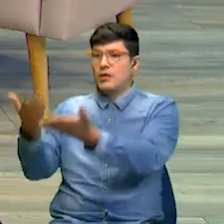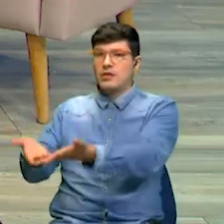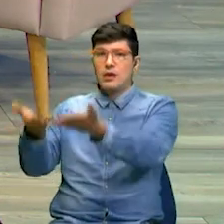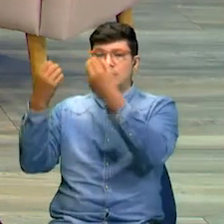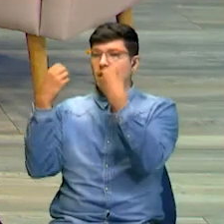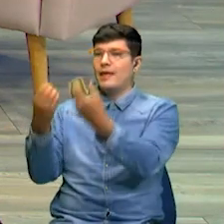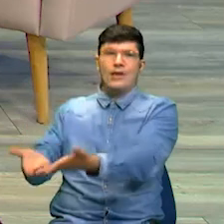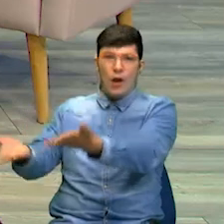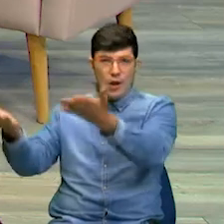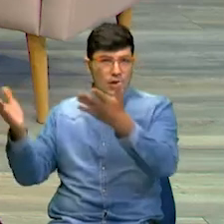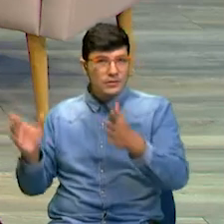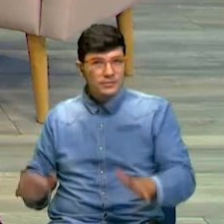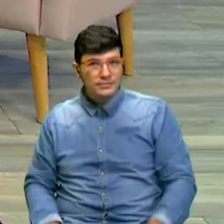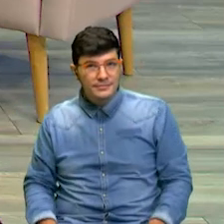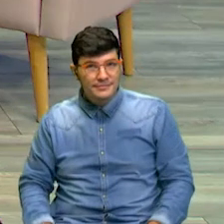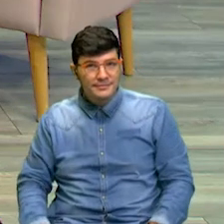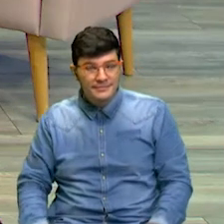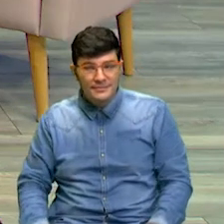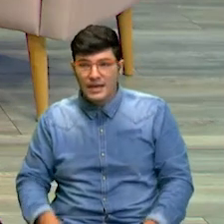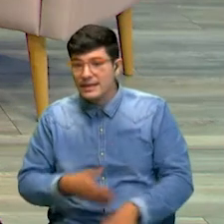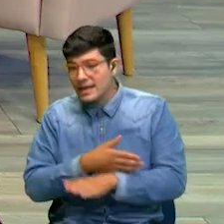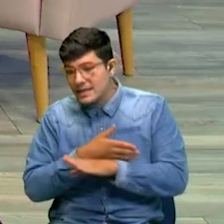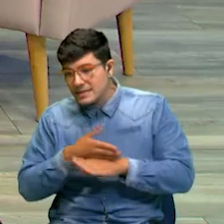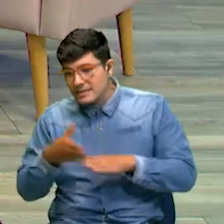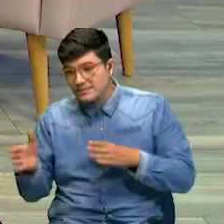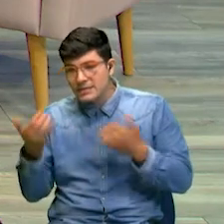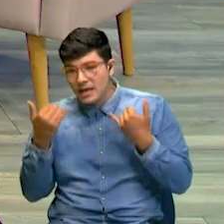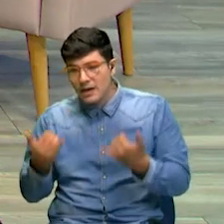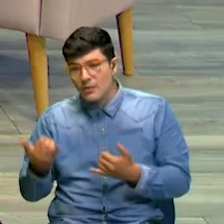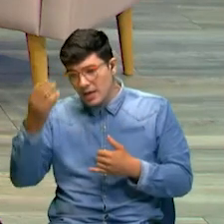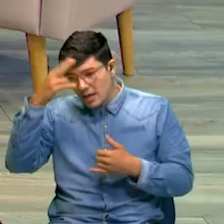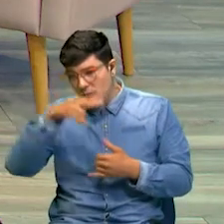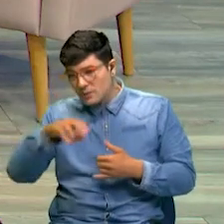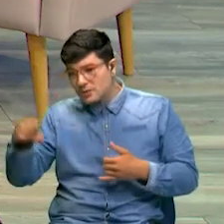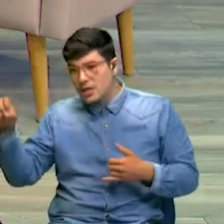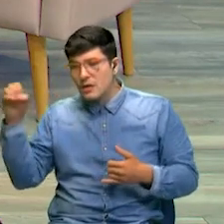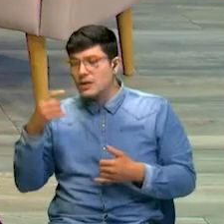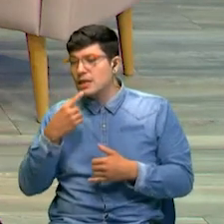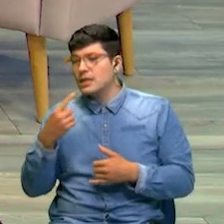¿Sí? Y luego ahora los hijos,